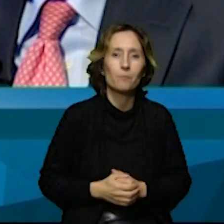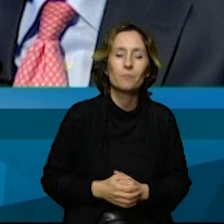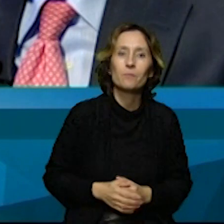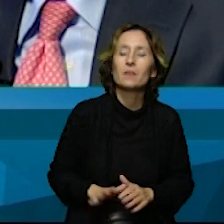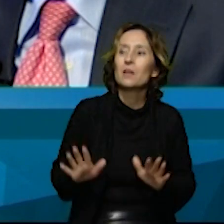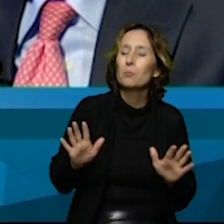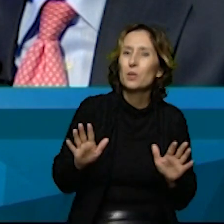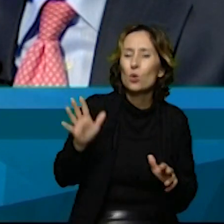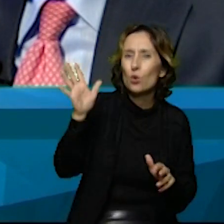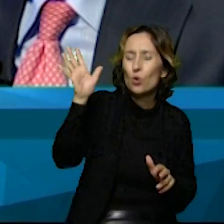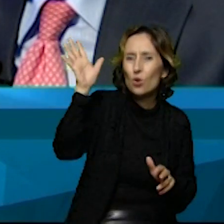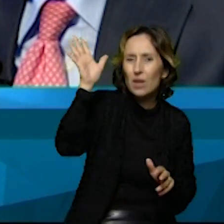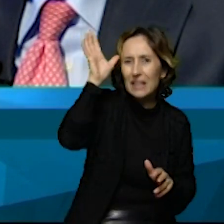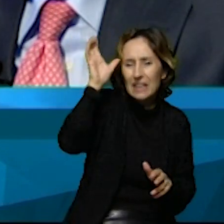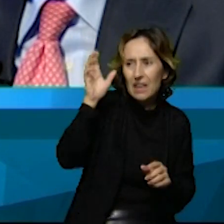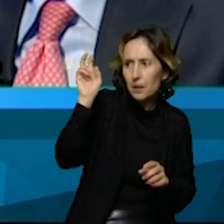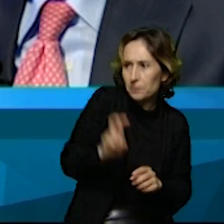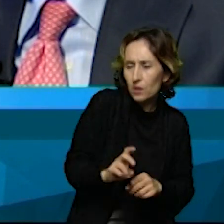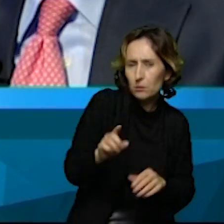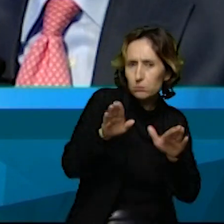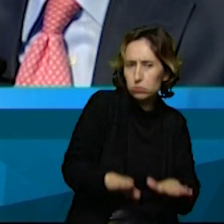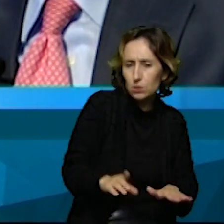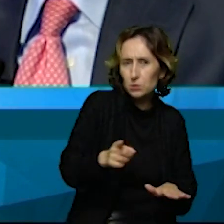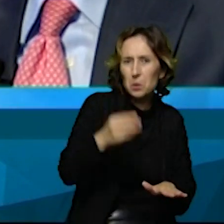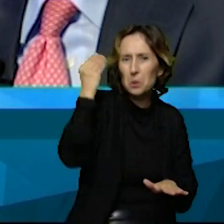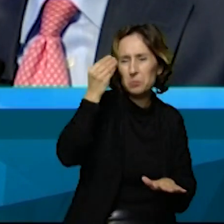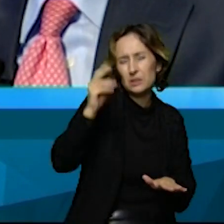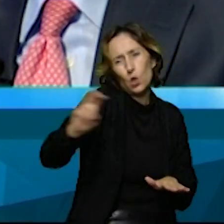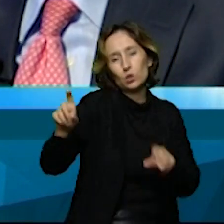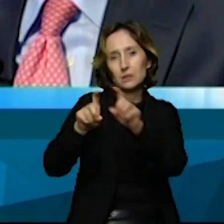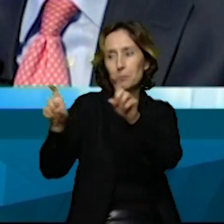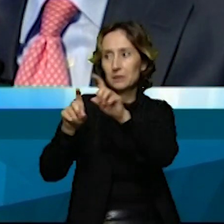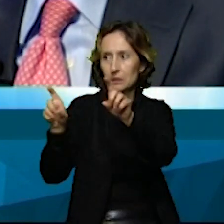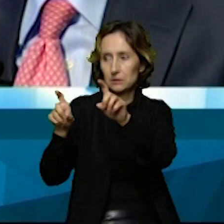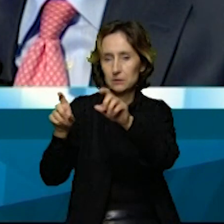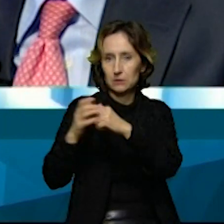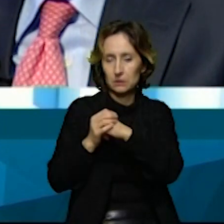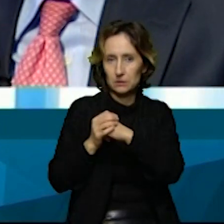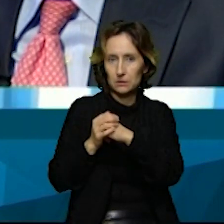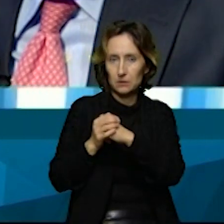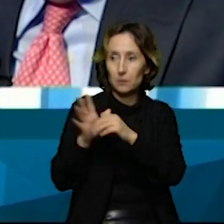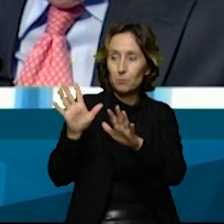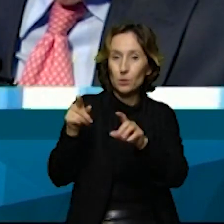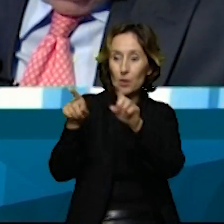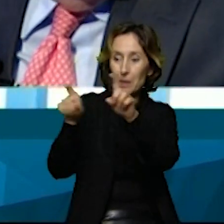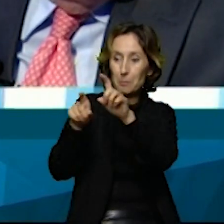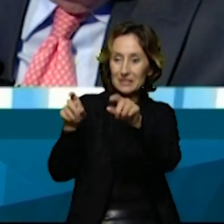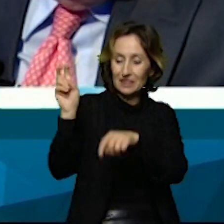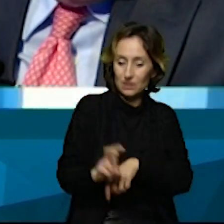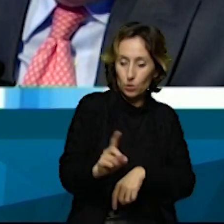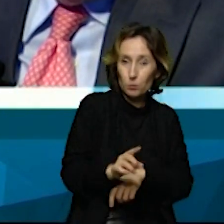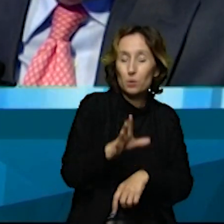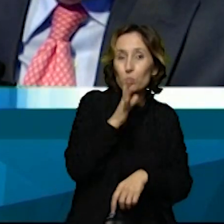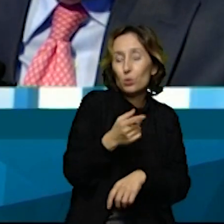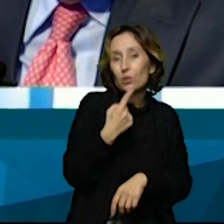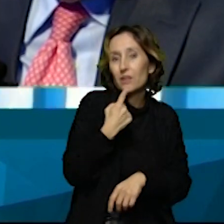preocupa que IKEA no se haya quedado, porque cree que van a venir empresas, pero no vienen empresas por la fiscalidad a la que usted